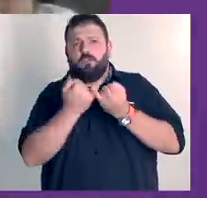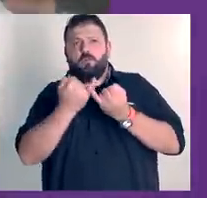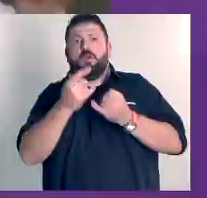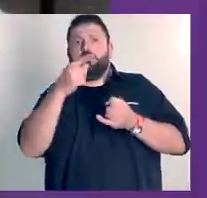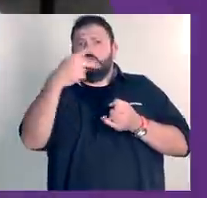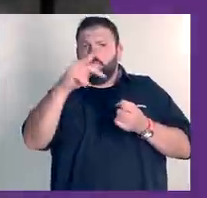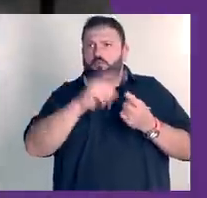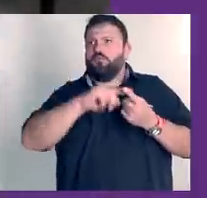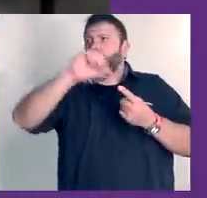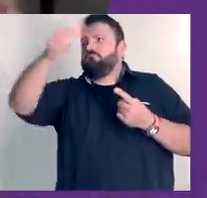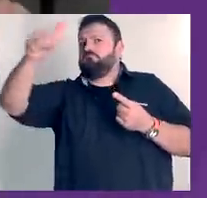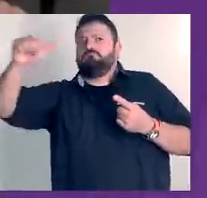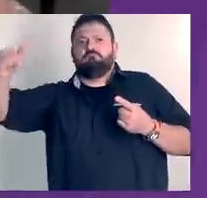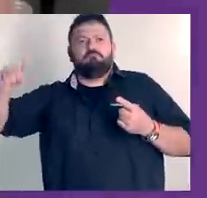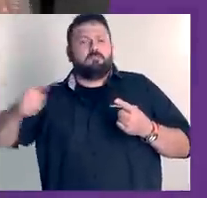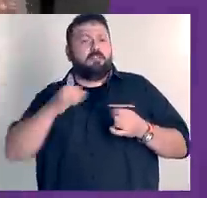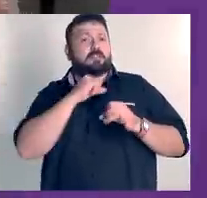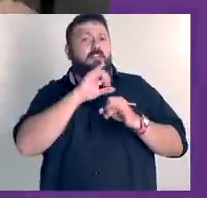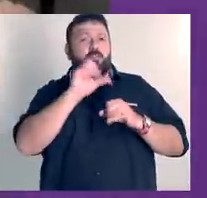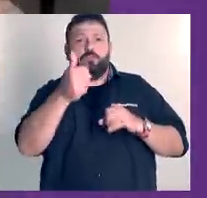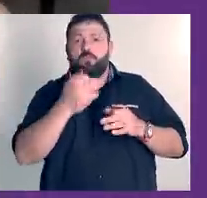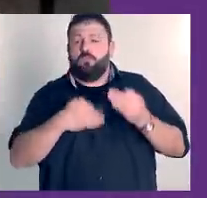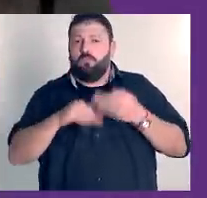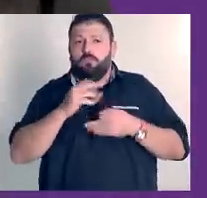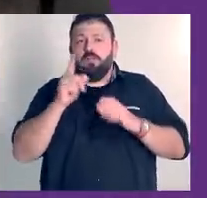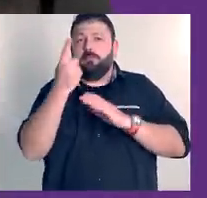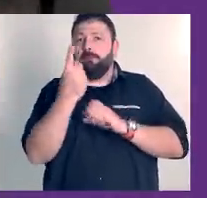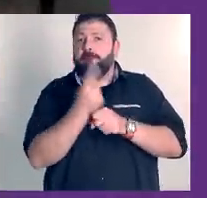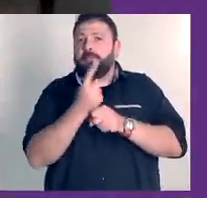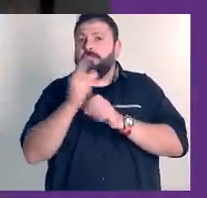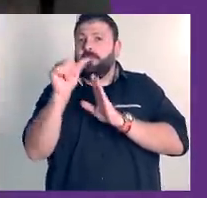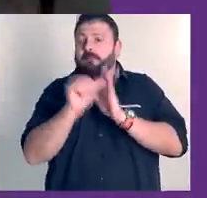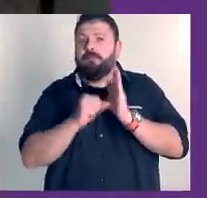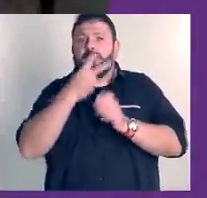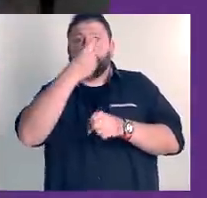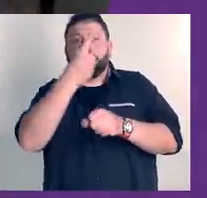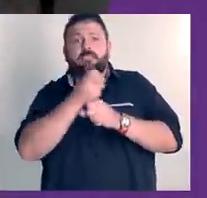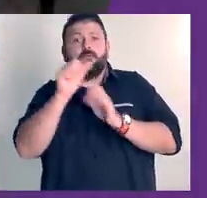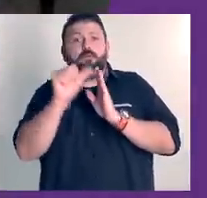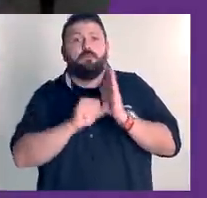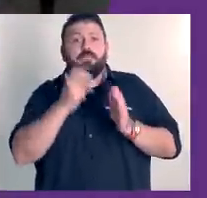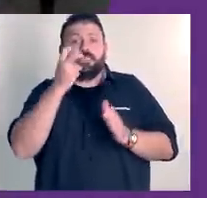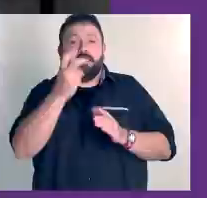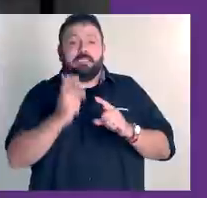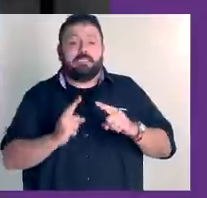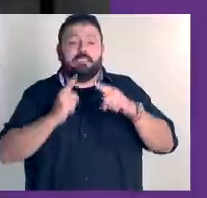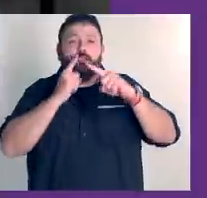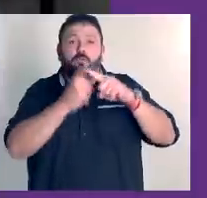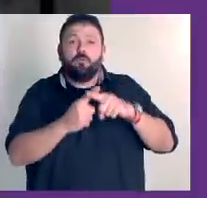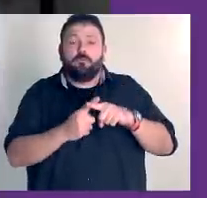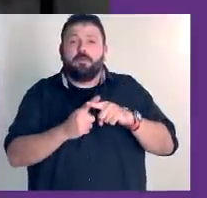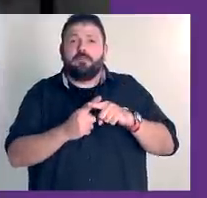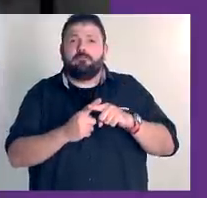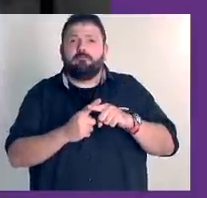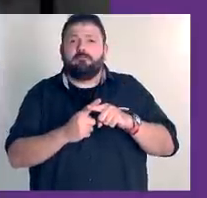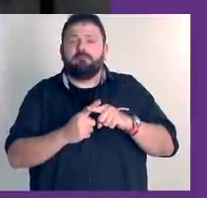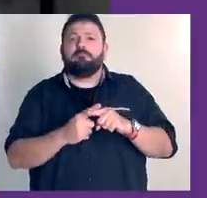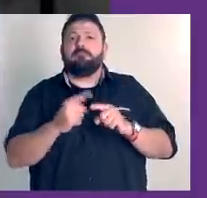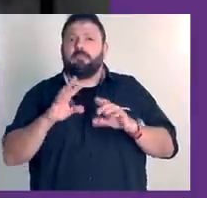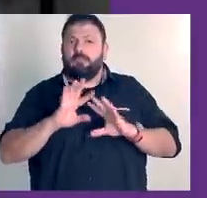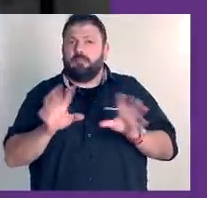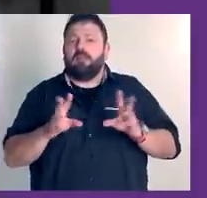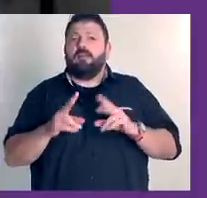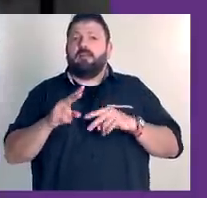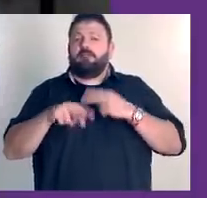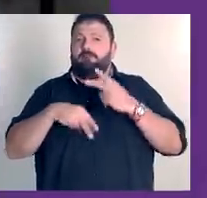los puntos de tu red, del primer mes y del segundo mes, y esa sumatoria van a